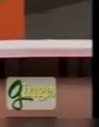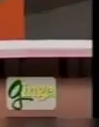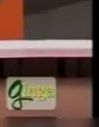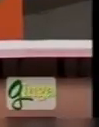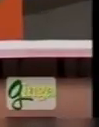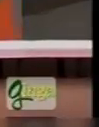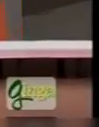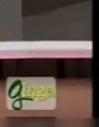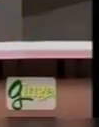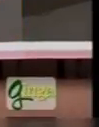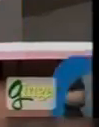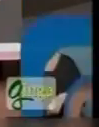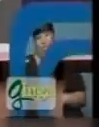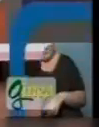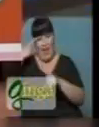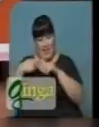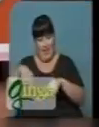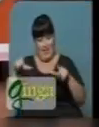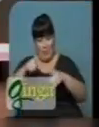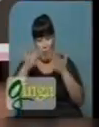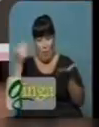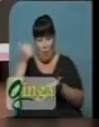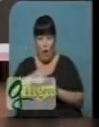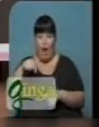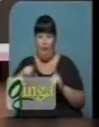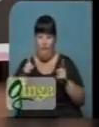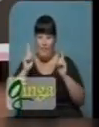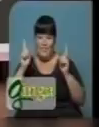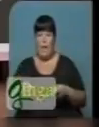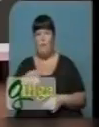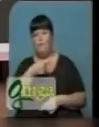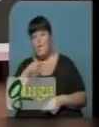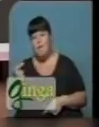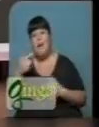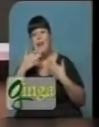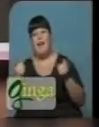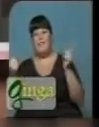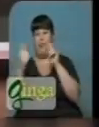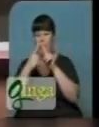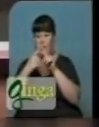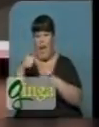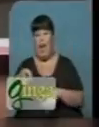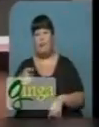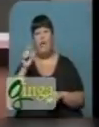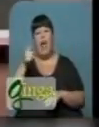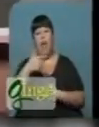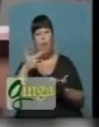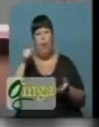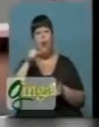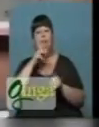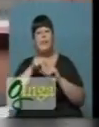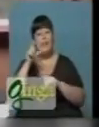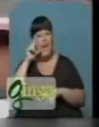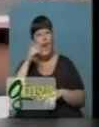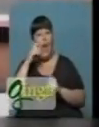muy bien nos acompañó durante dos semanas aquí en la televisión pública nos acompaña también todas las semanas a través del dúplex con el canal público de trenque lauquen